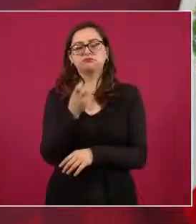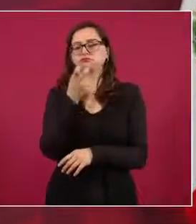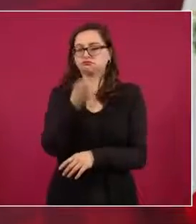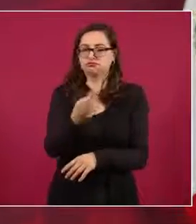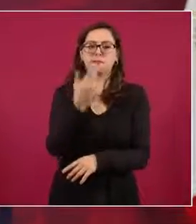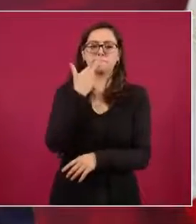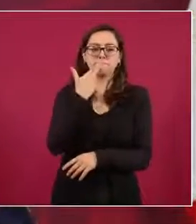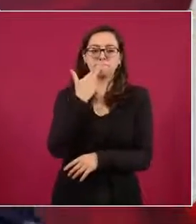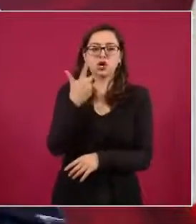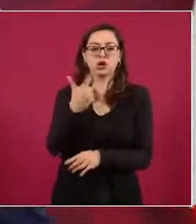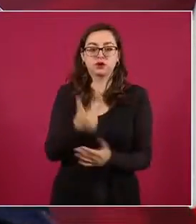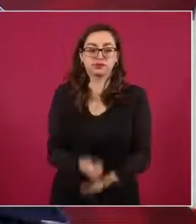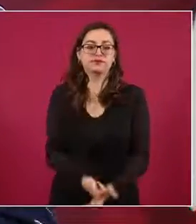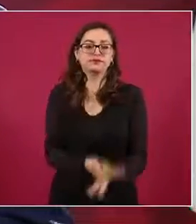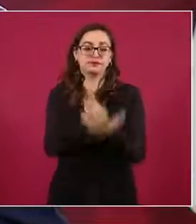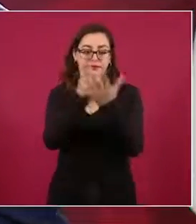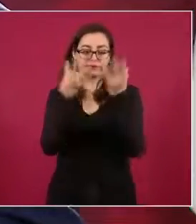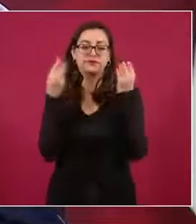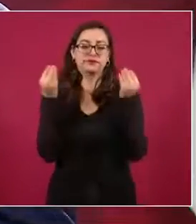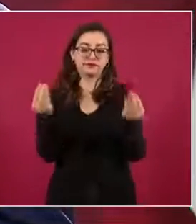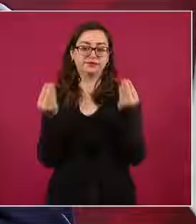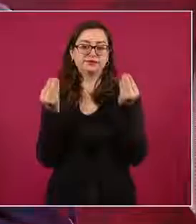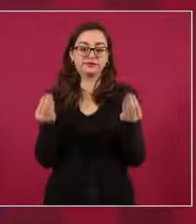Y esto ayuda mucho.